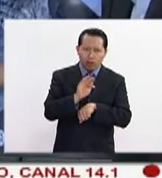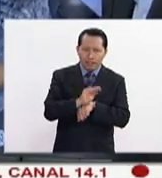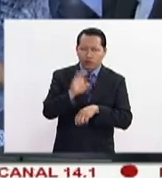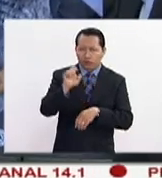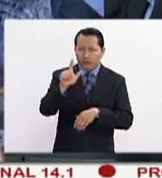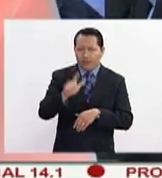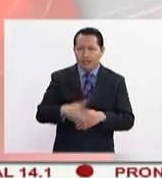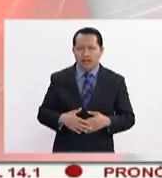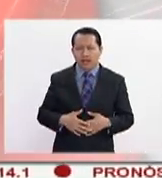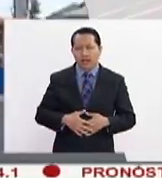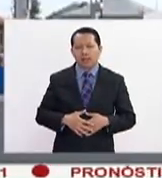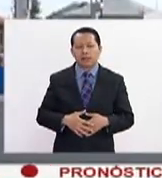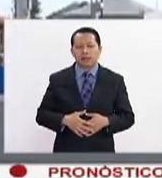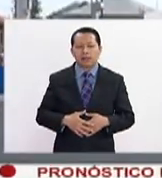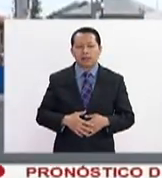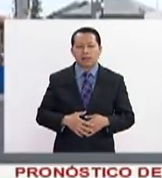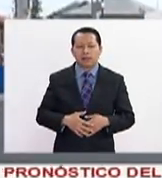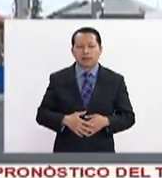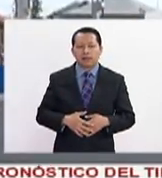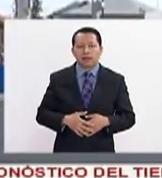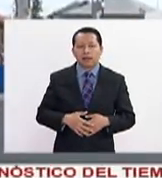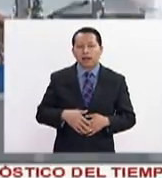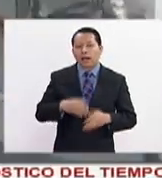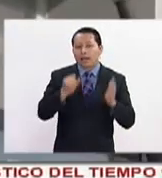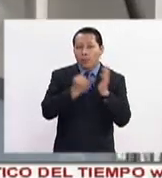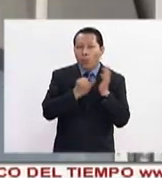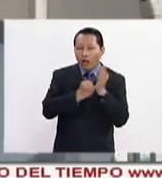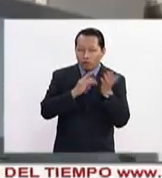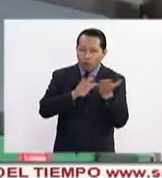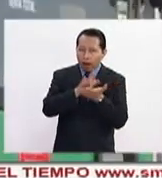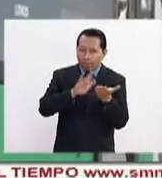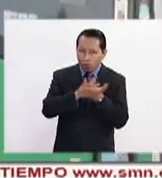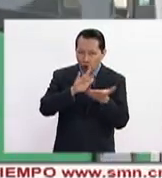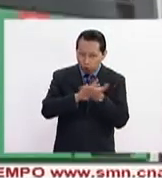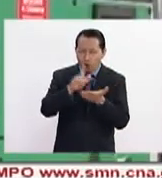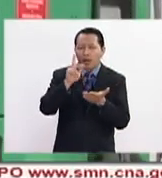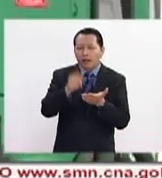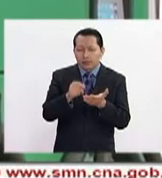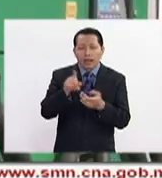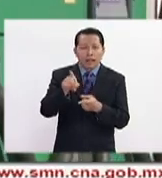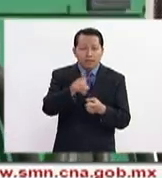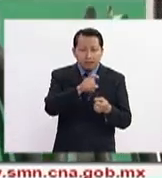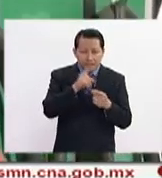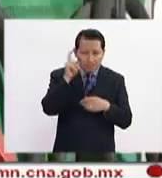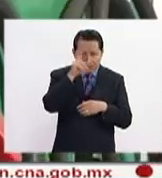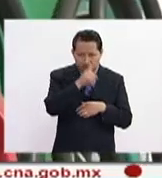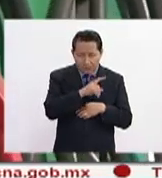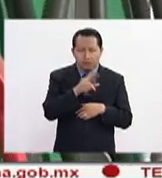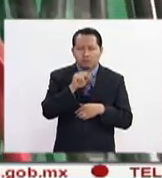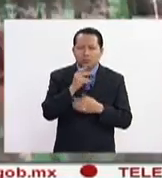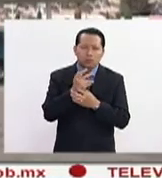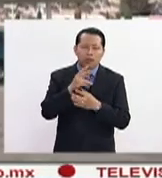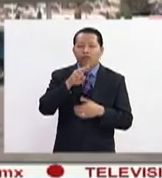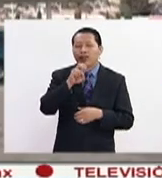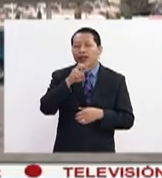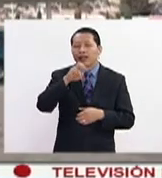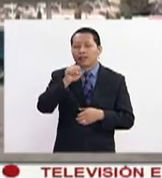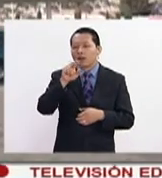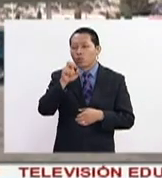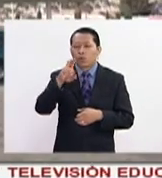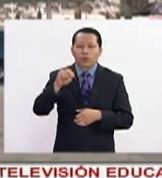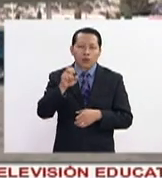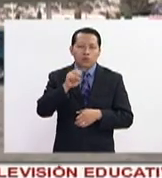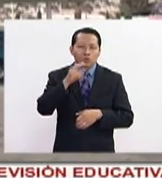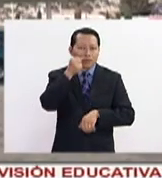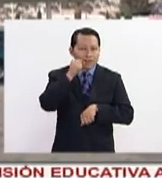civil. El subsidio a las gasolinas no impactará en las finanzas públicas, afirmó Vanessa Rubio, subsecretaria